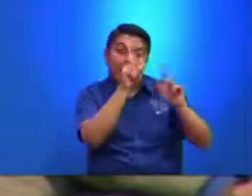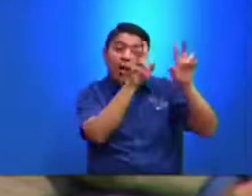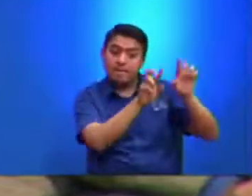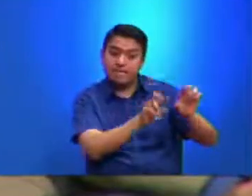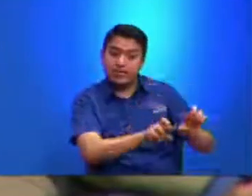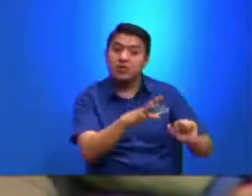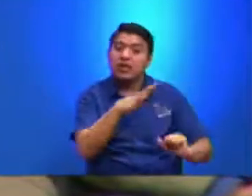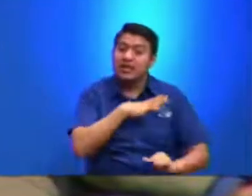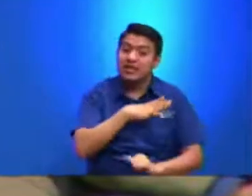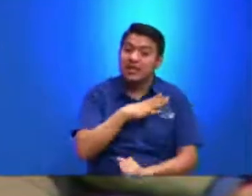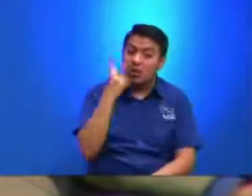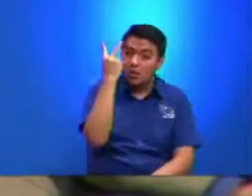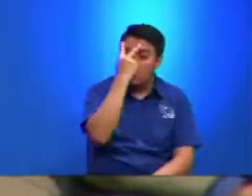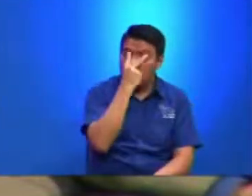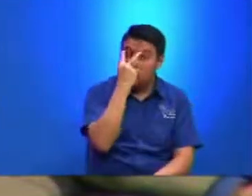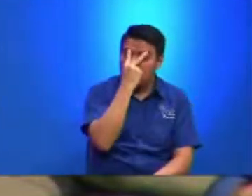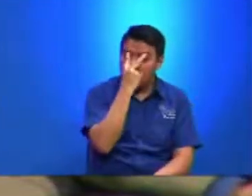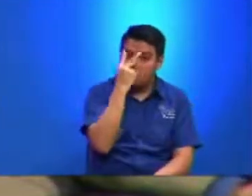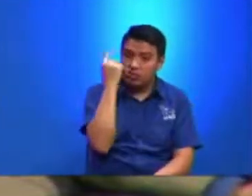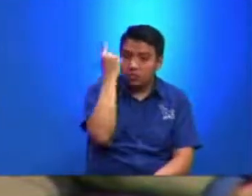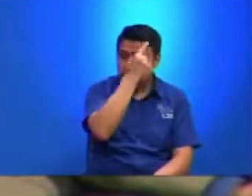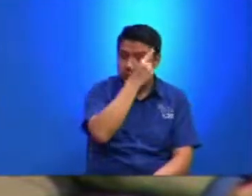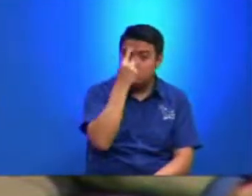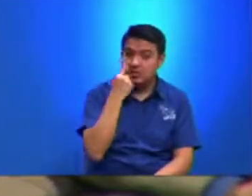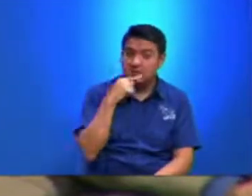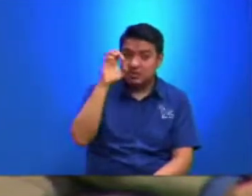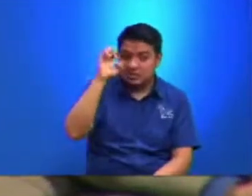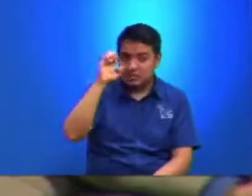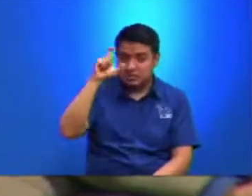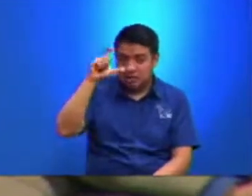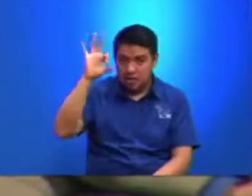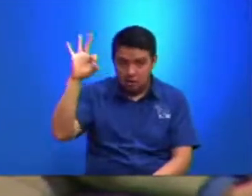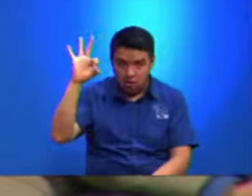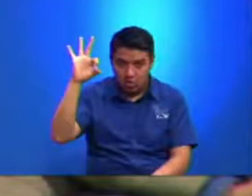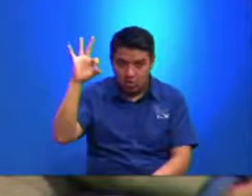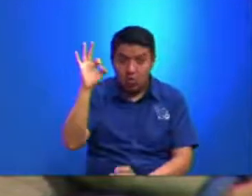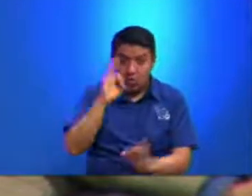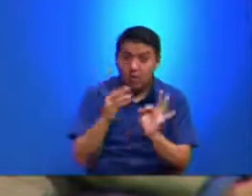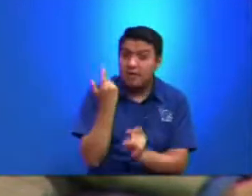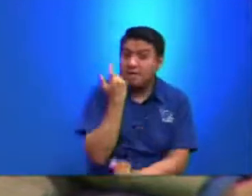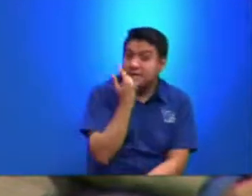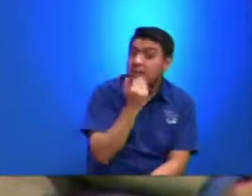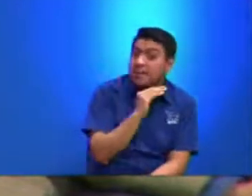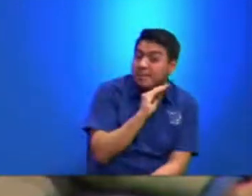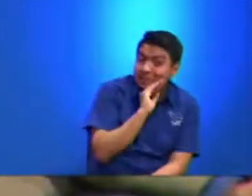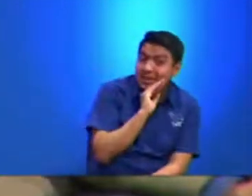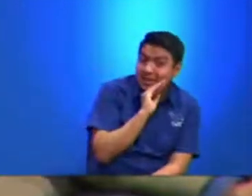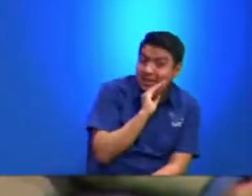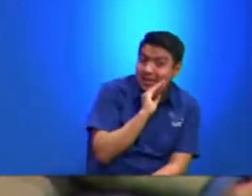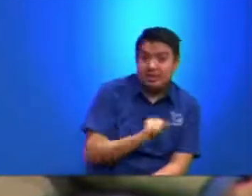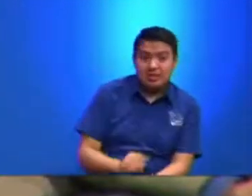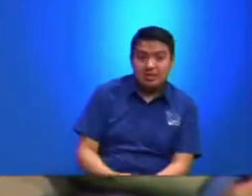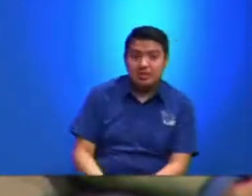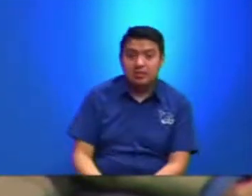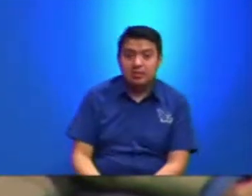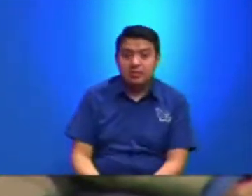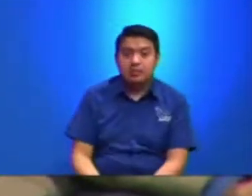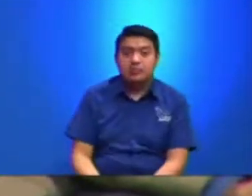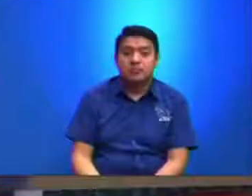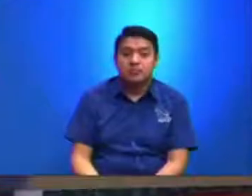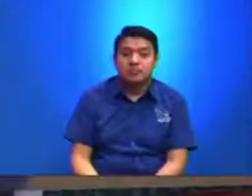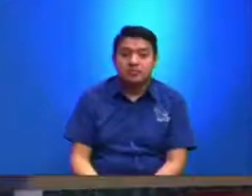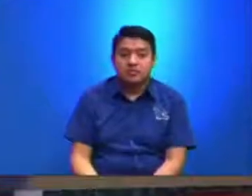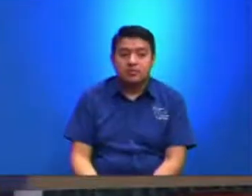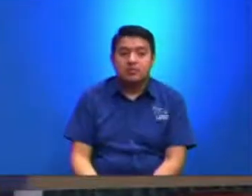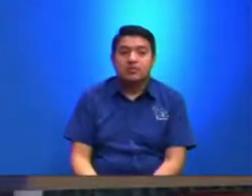que puede ser una manifestación solo del ojo o puede ser una manifestación de una enfermedad sistémica, como artritis, por ejemplo, o como